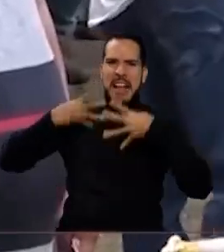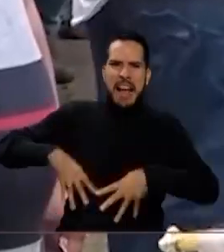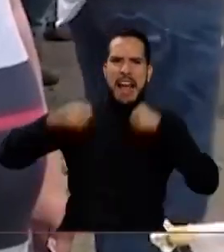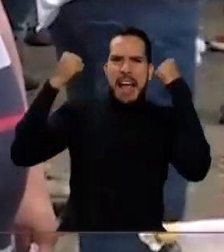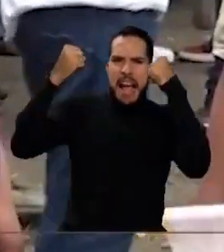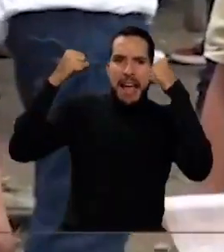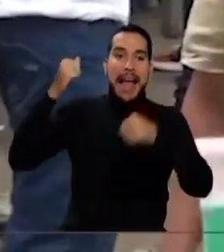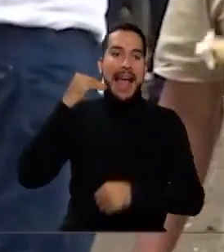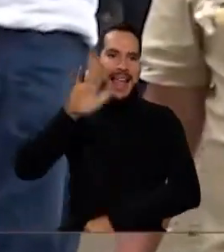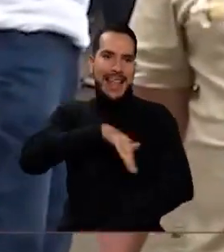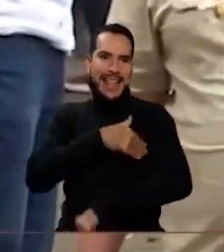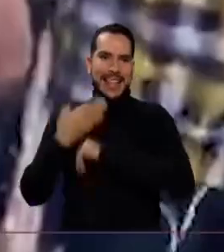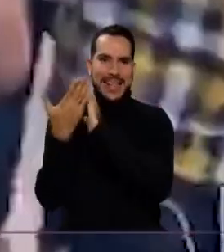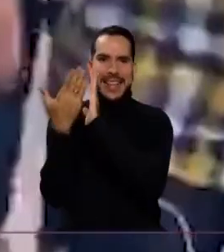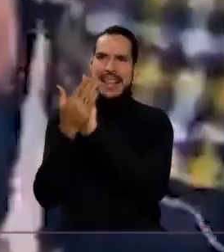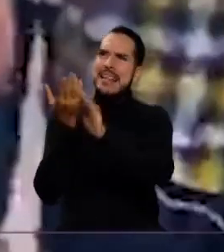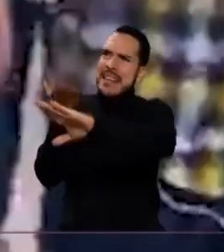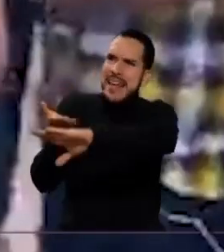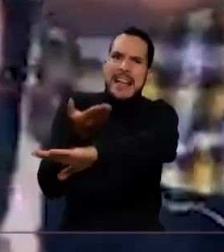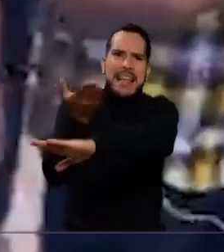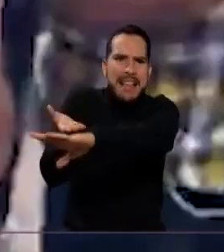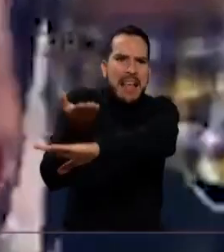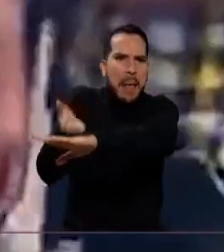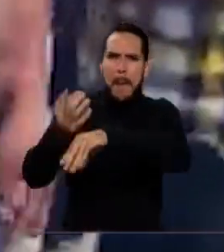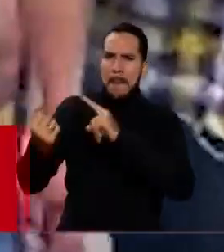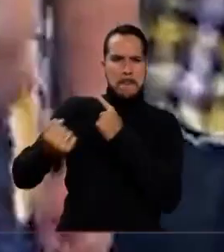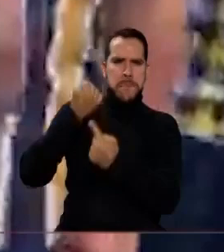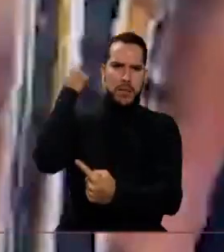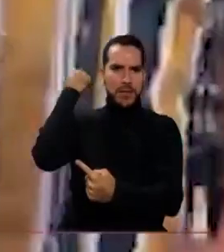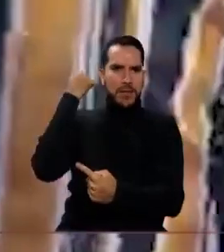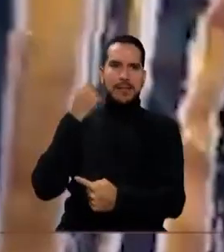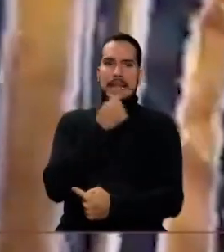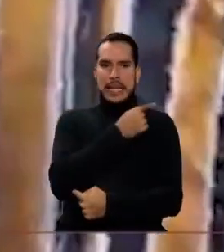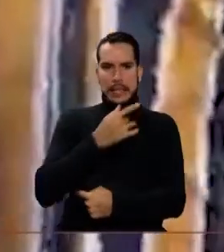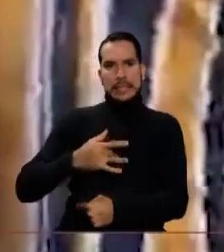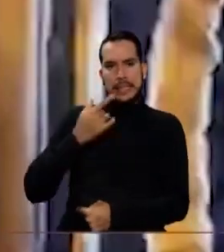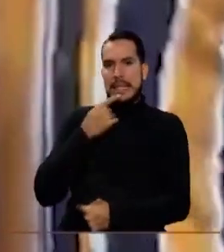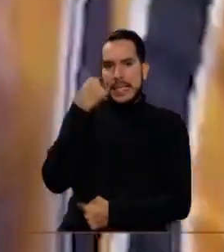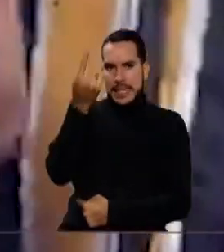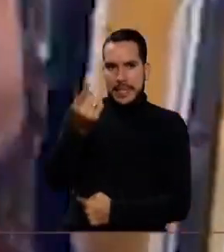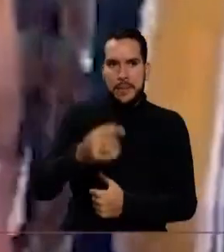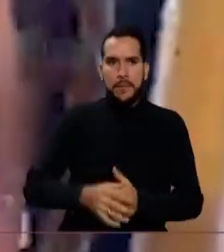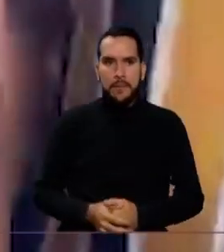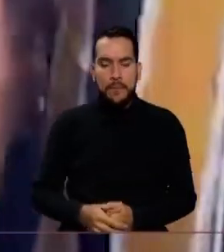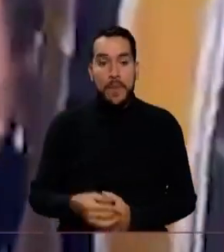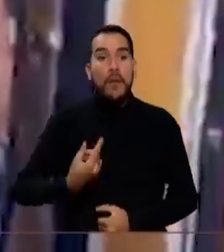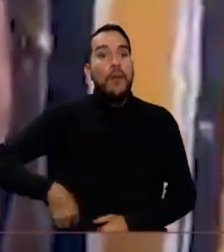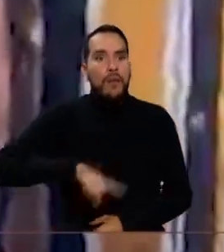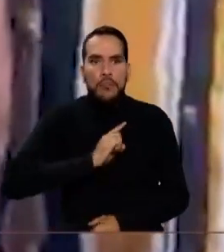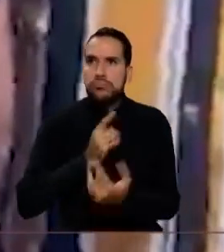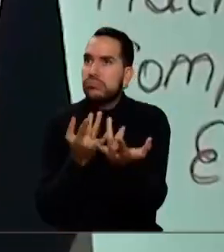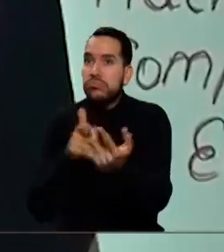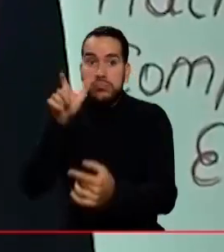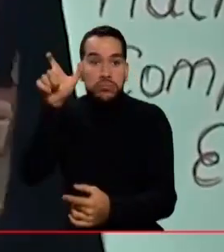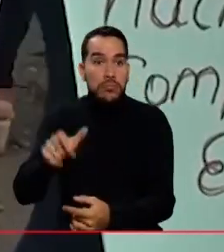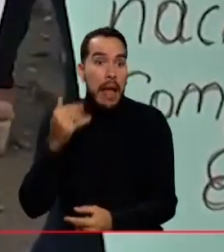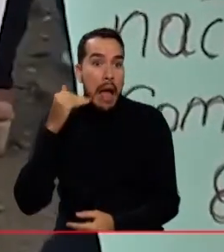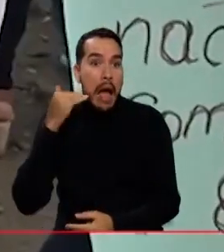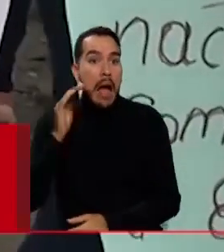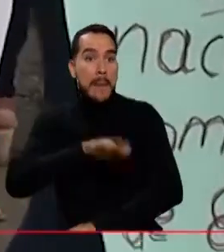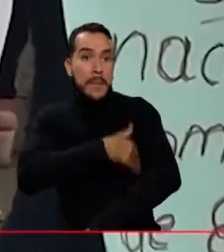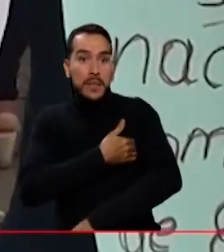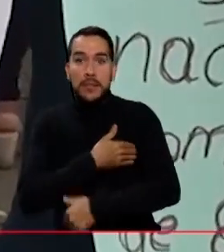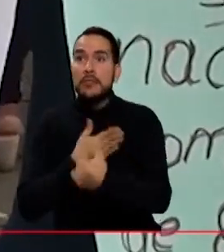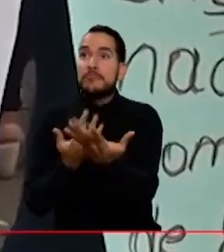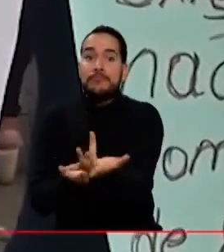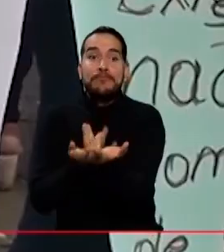escuchó. Nosotros igualmente vamos a esperar que la ministra nos atienda con su equipo, pero